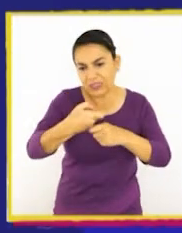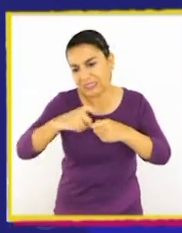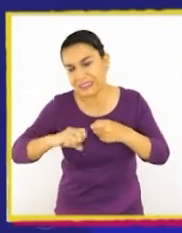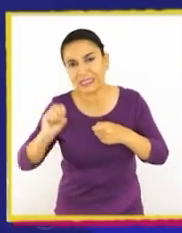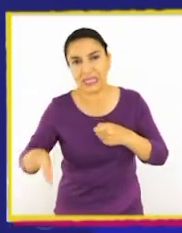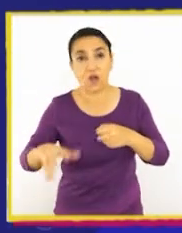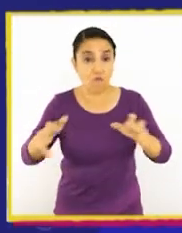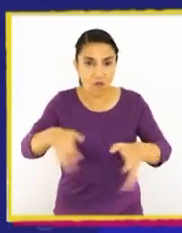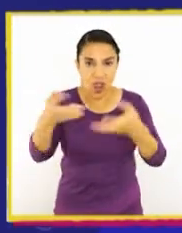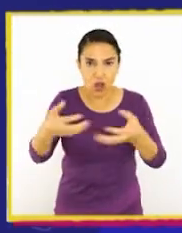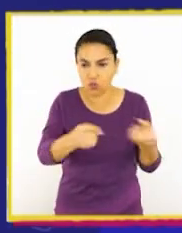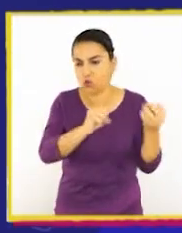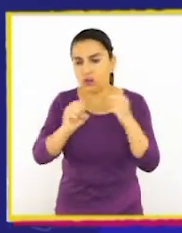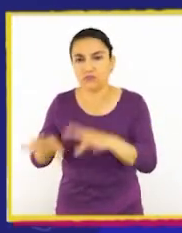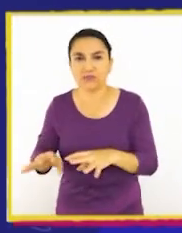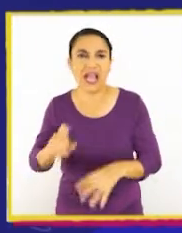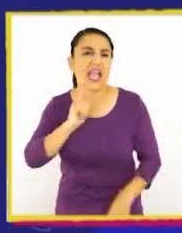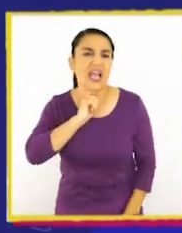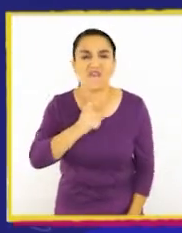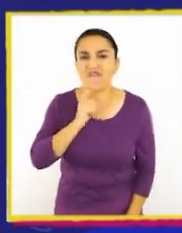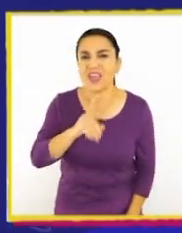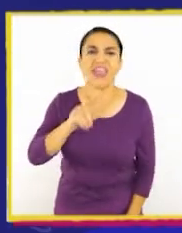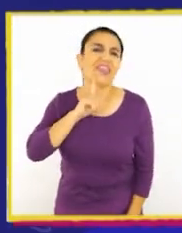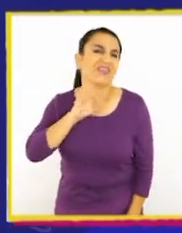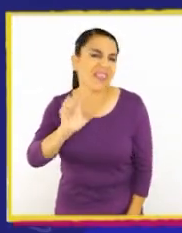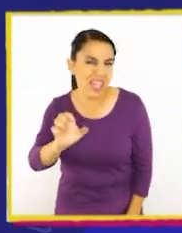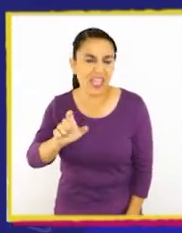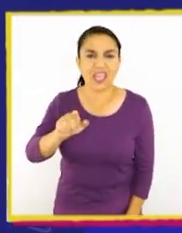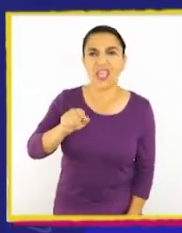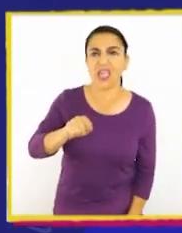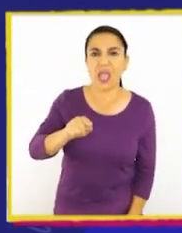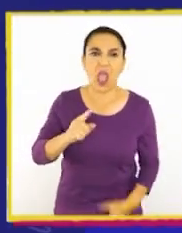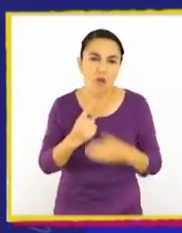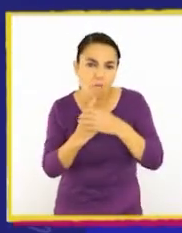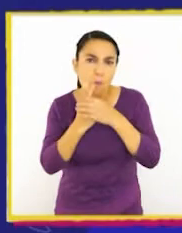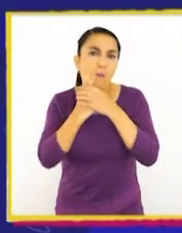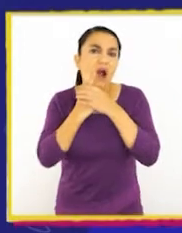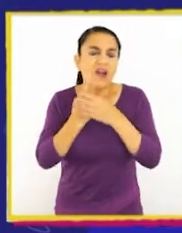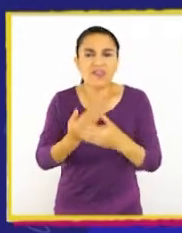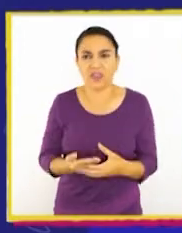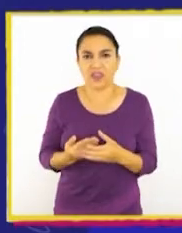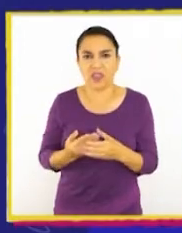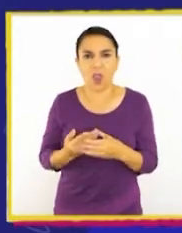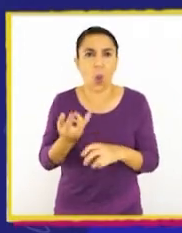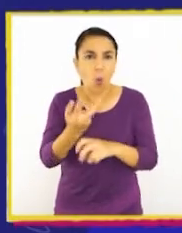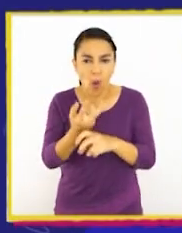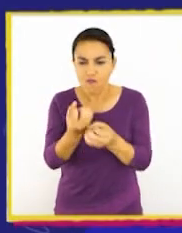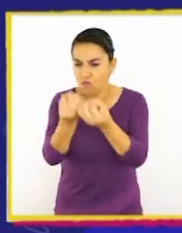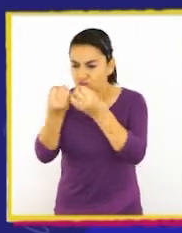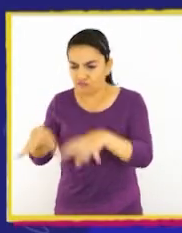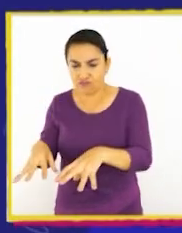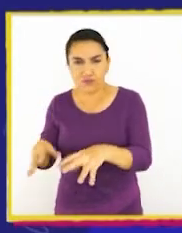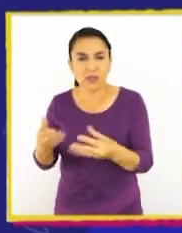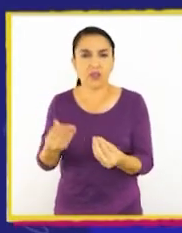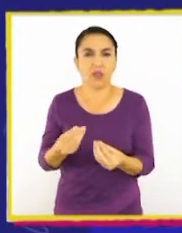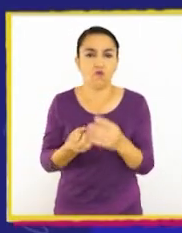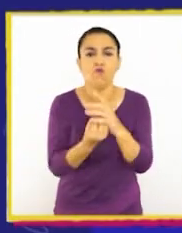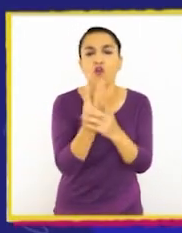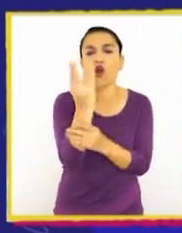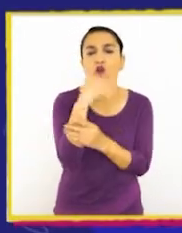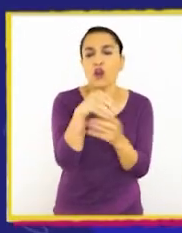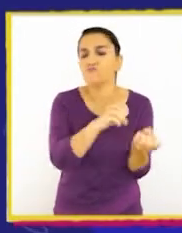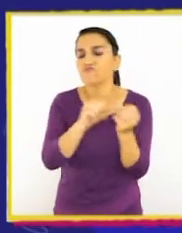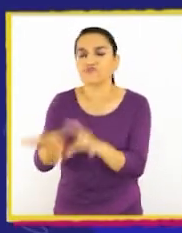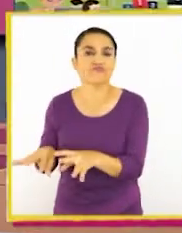frutas, verduras, restos de café, té, mate, la cáscara de huevo, las flores que